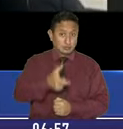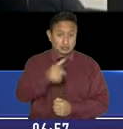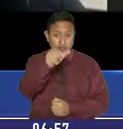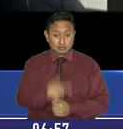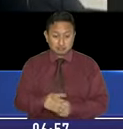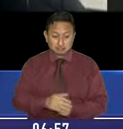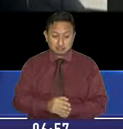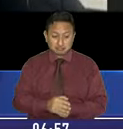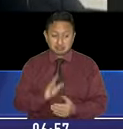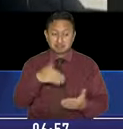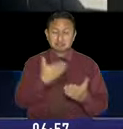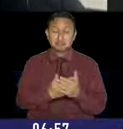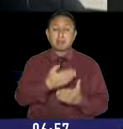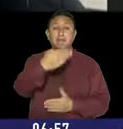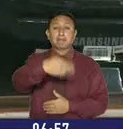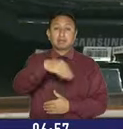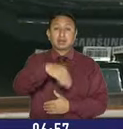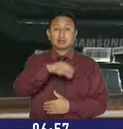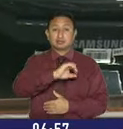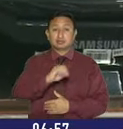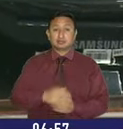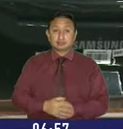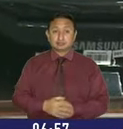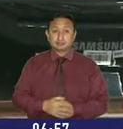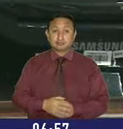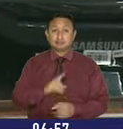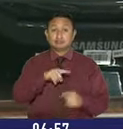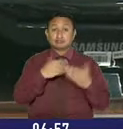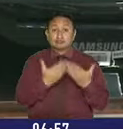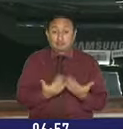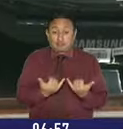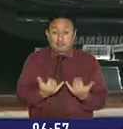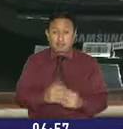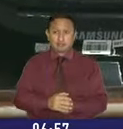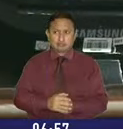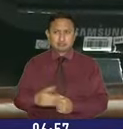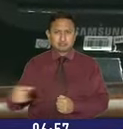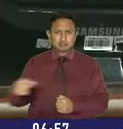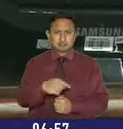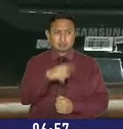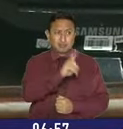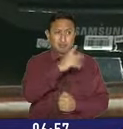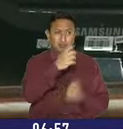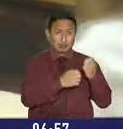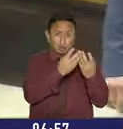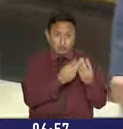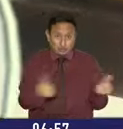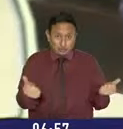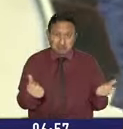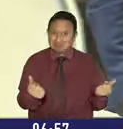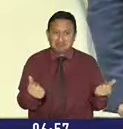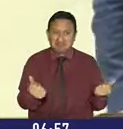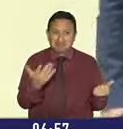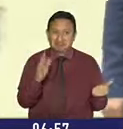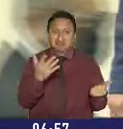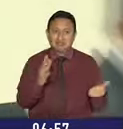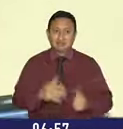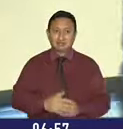tardar. Hasta la fecha no se avizora una solución inmediata a la crisis política que vive la Asamblea